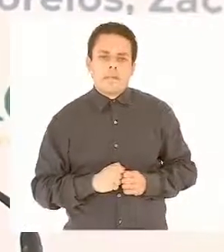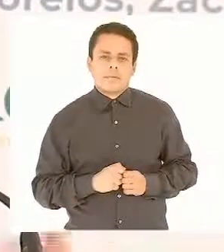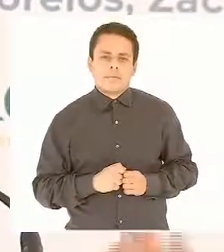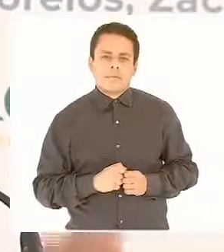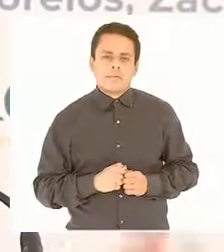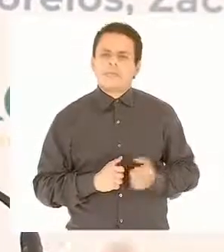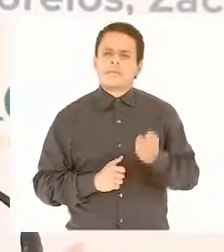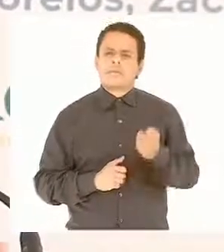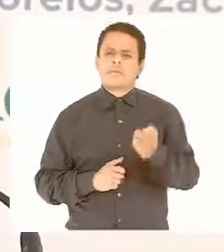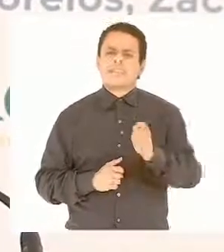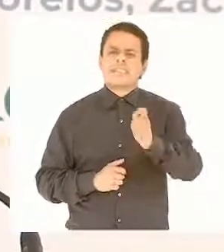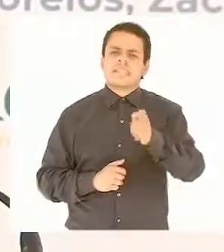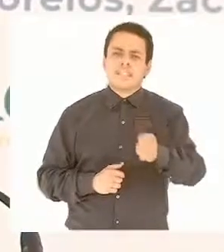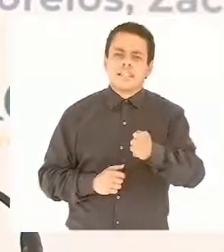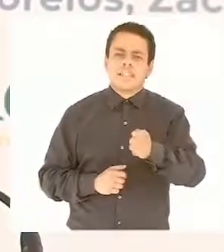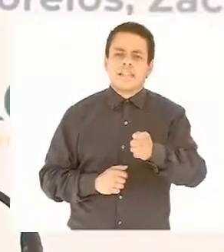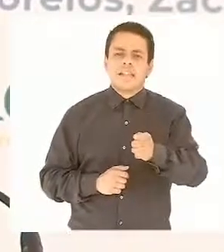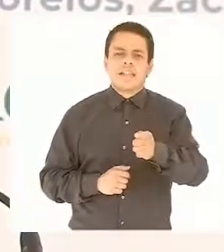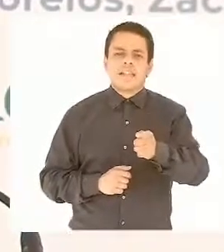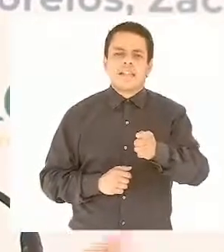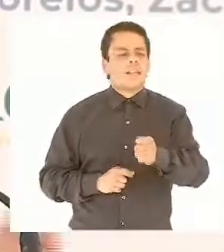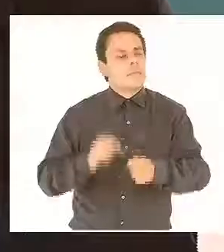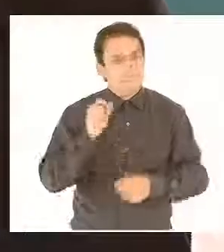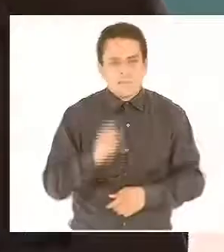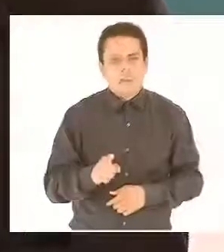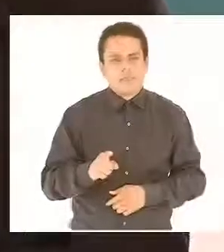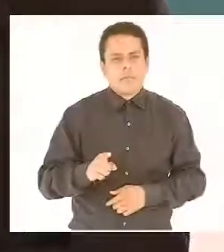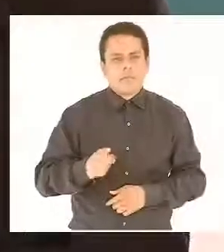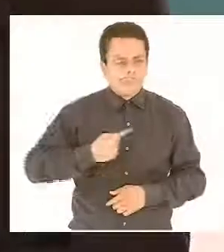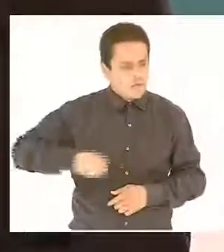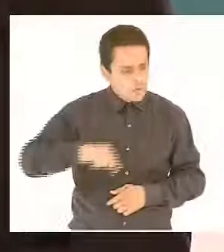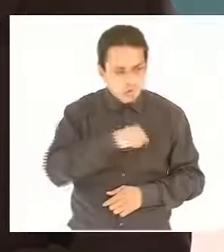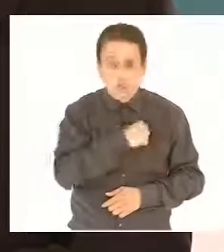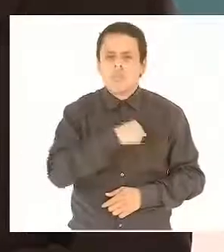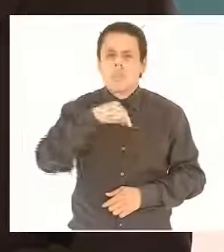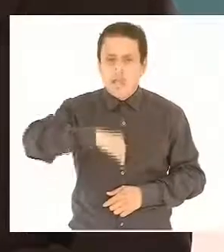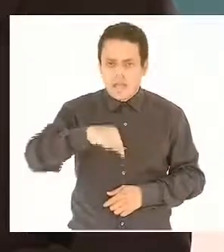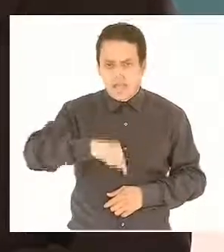Y esto tiene que ver con este programa.